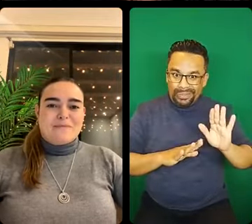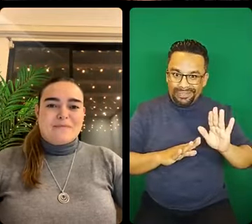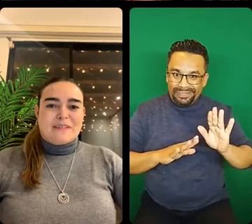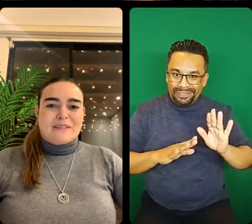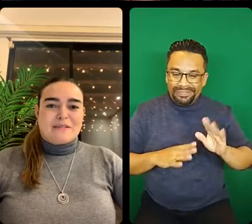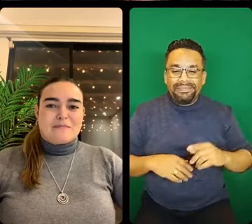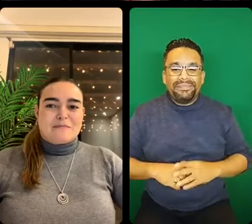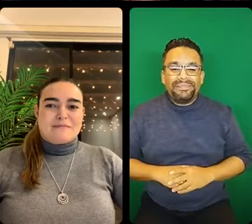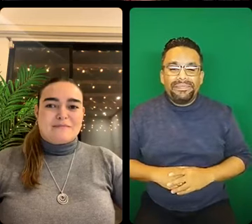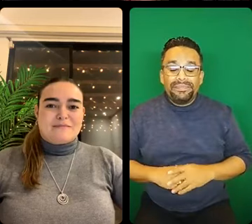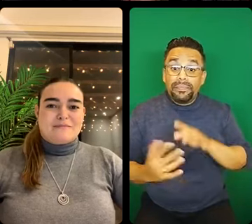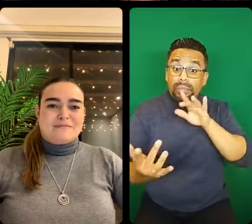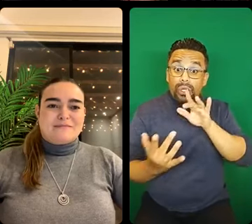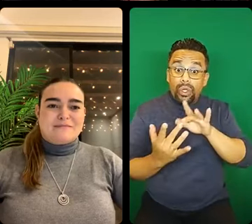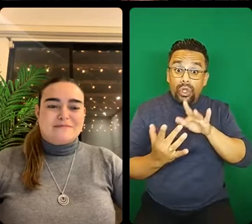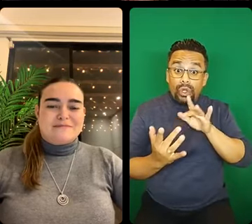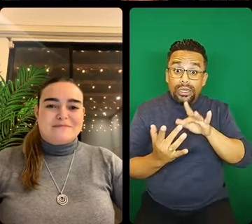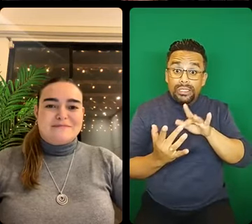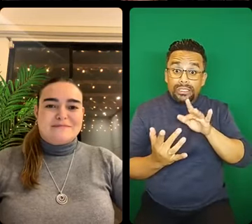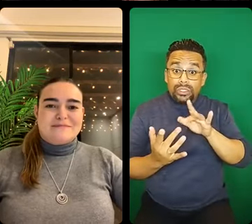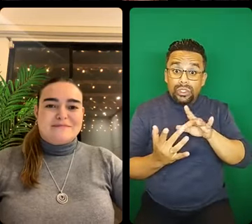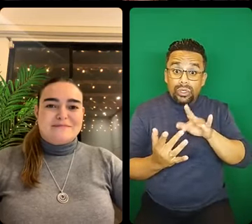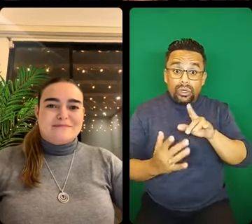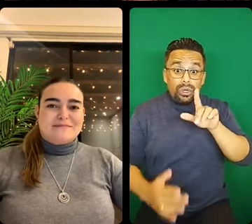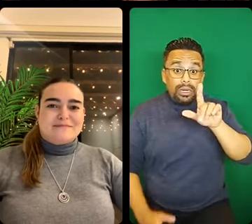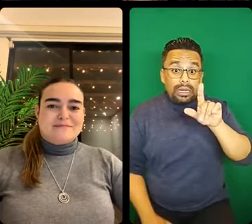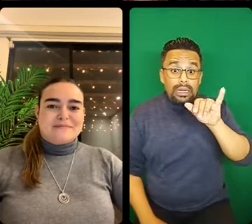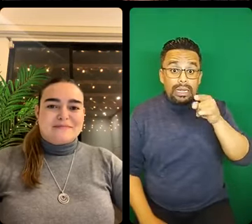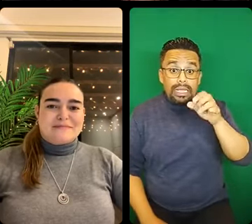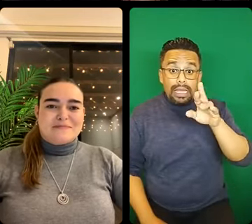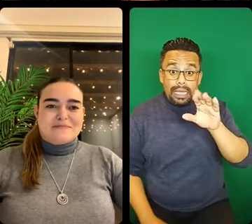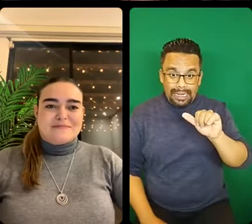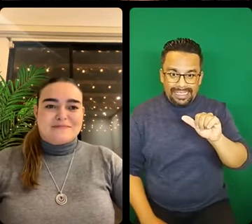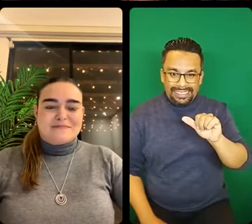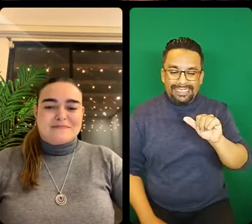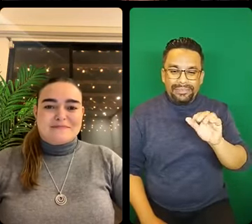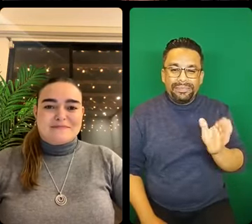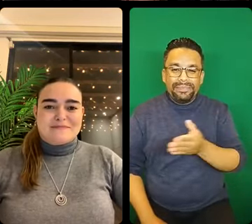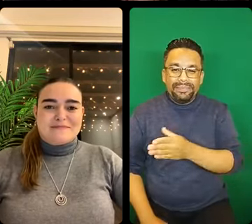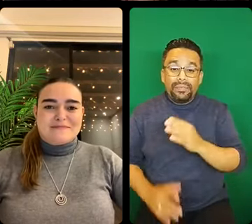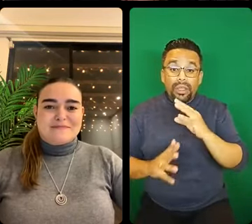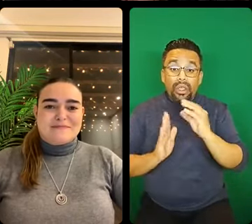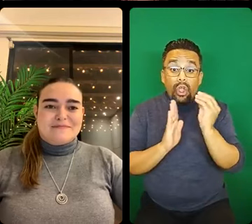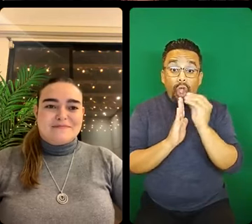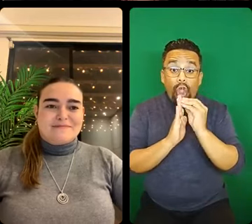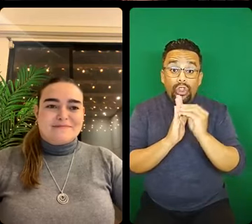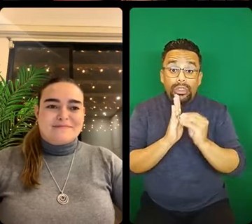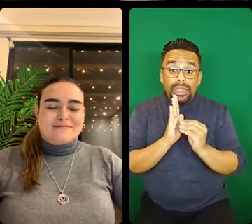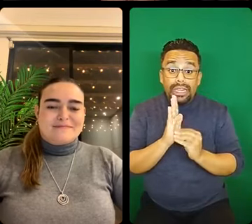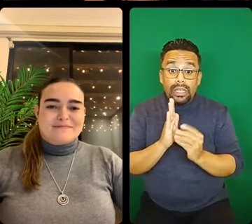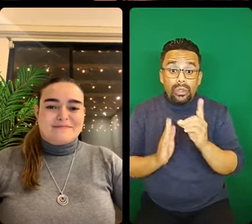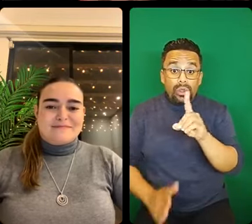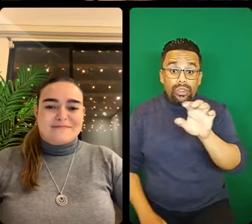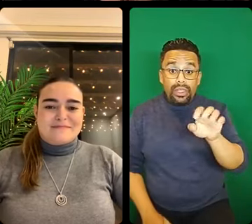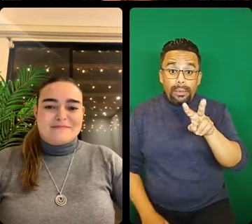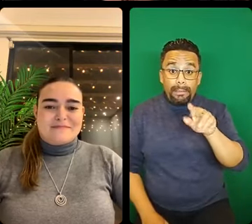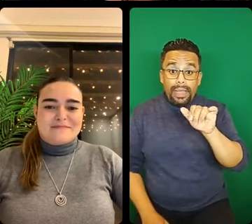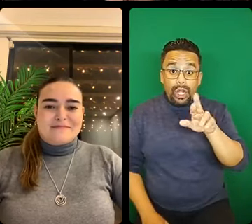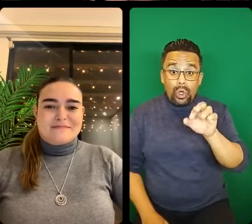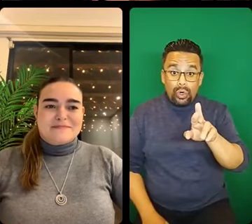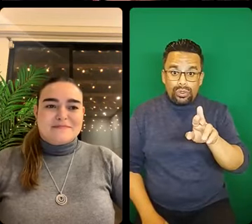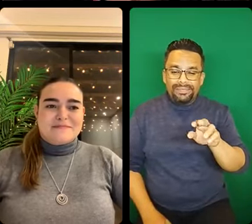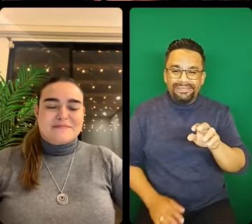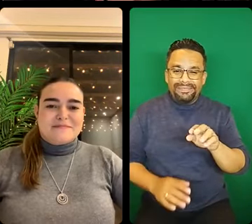Conexión Ligera, David Santiago Novoa Cuervo. Contenido de valor, María Camila Zapata. Detrás de